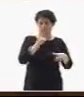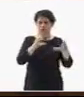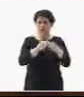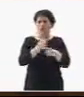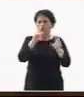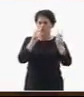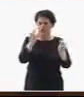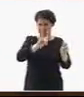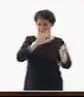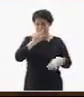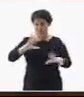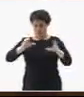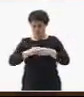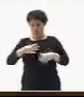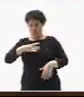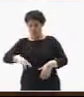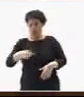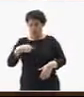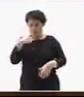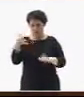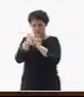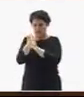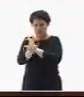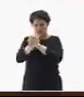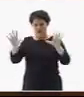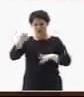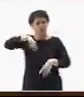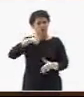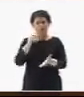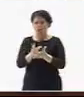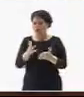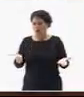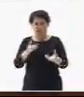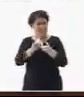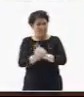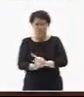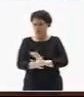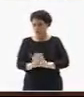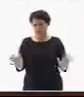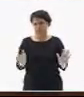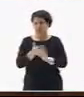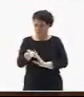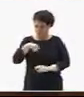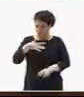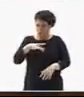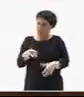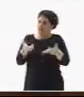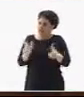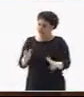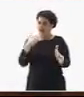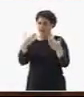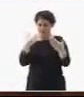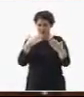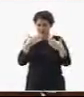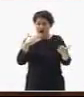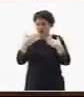dicho claramente, estamos por el cambio. Vamos a sentarnos a hablar de lo que verdaderamente le